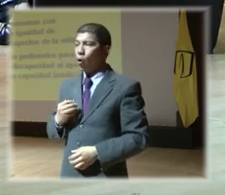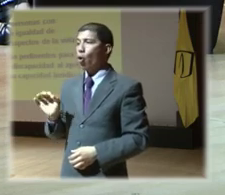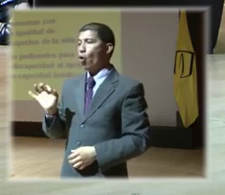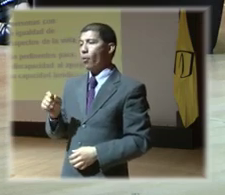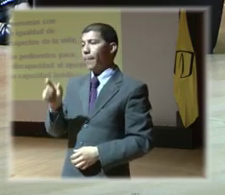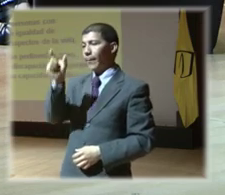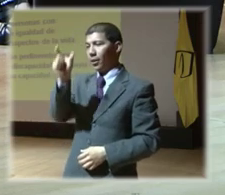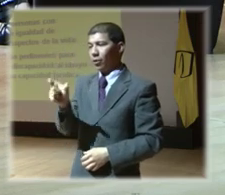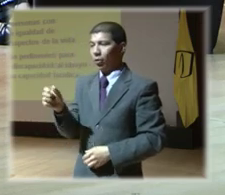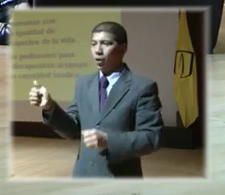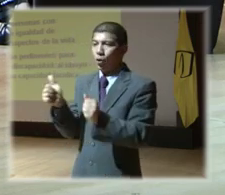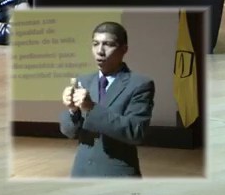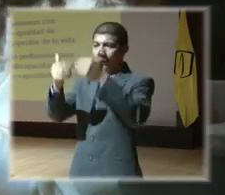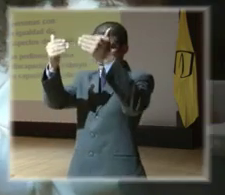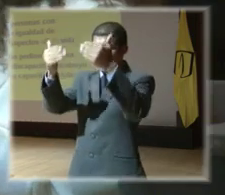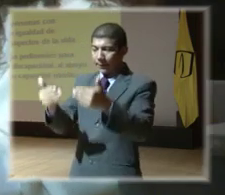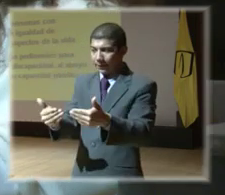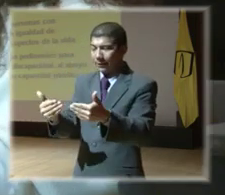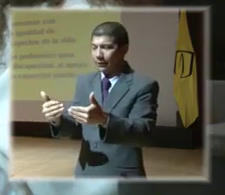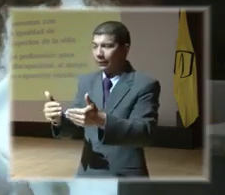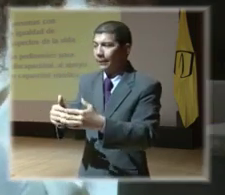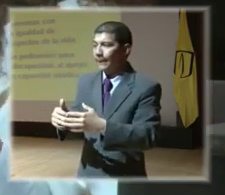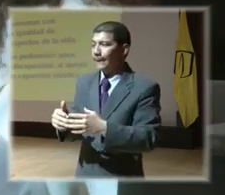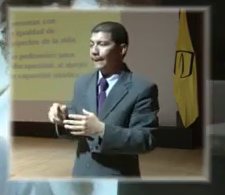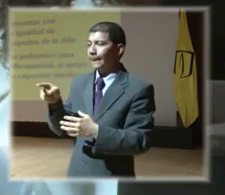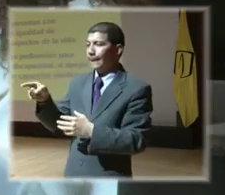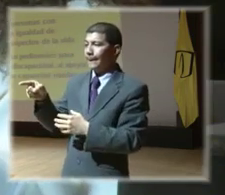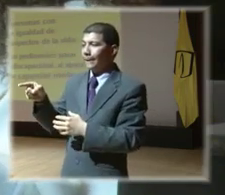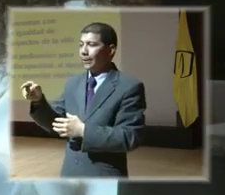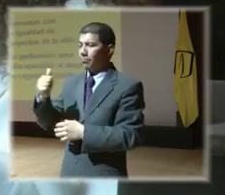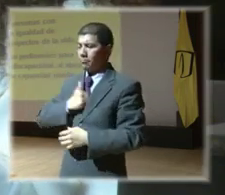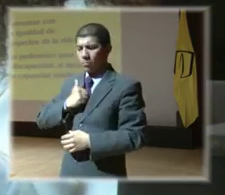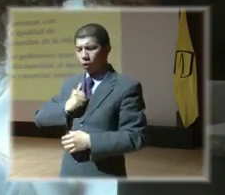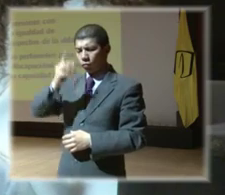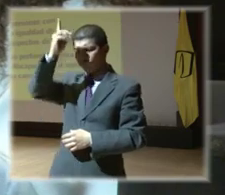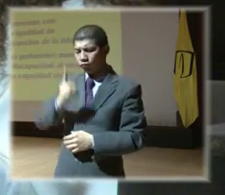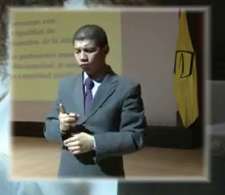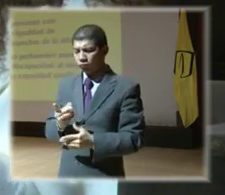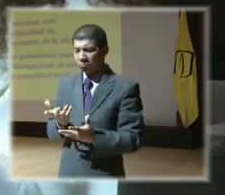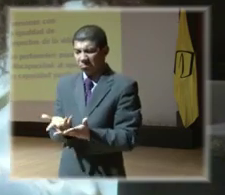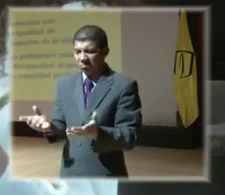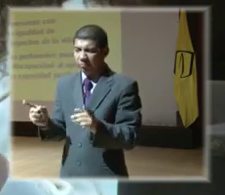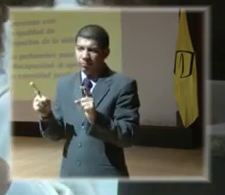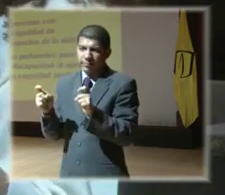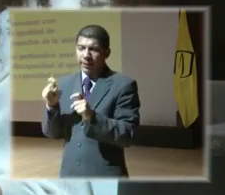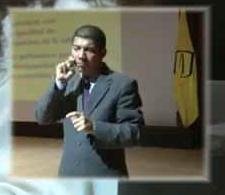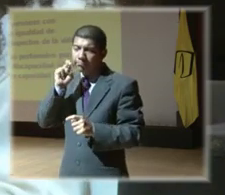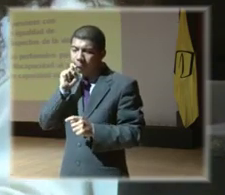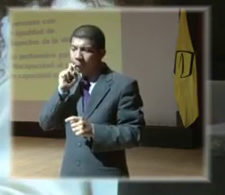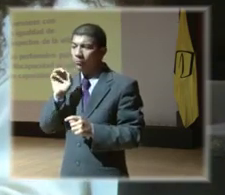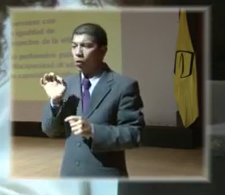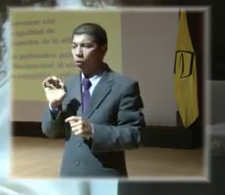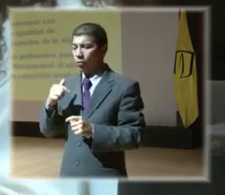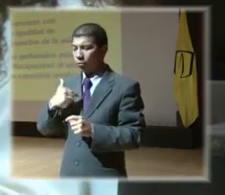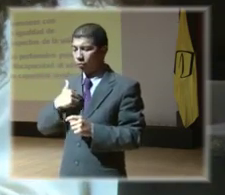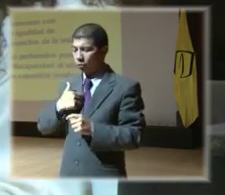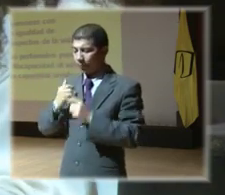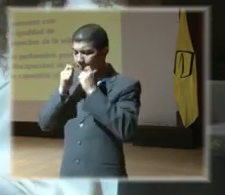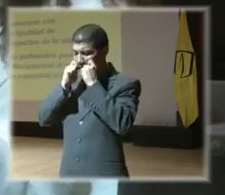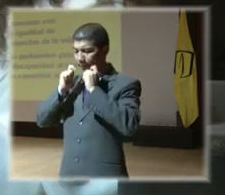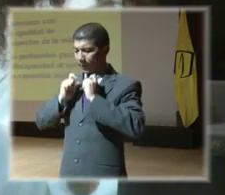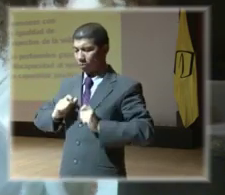discapacidad cuando están negadas, digamos, la capacidad de tomar sus propias decisiones o reconocerse como persona ante la